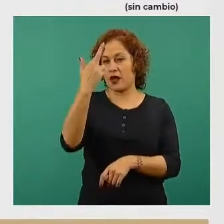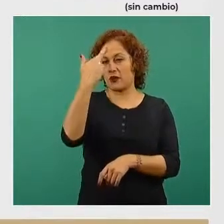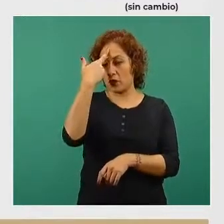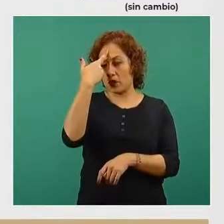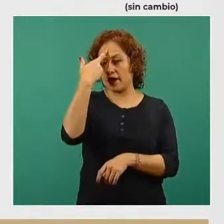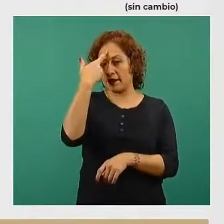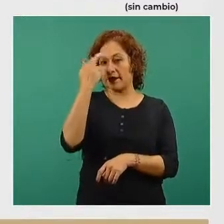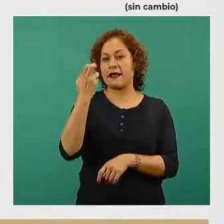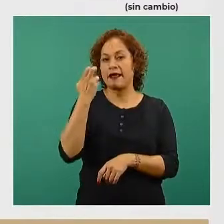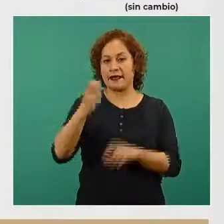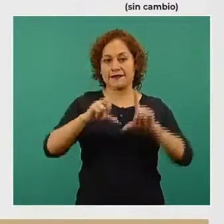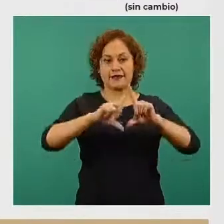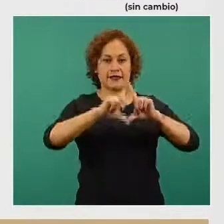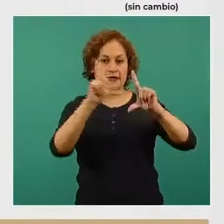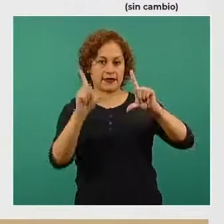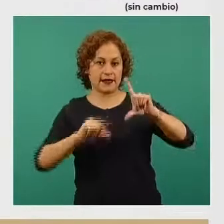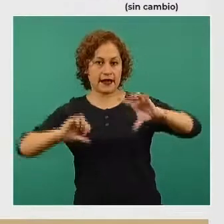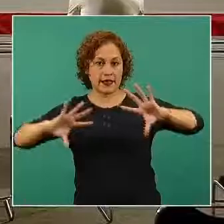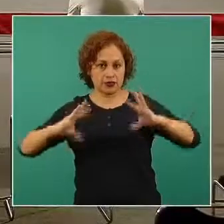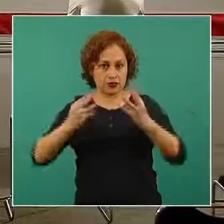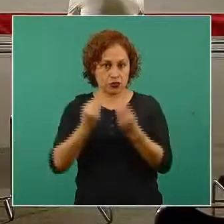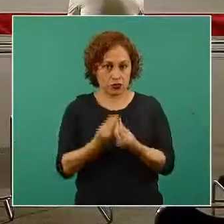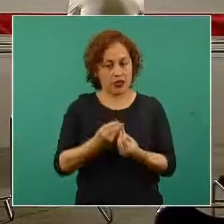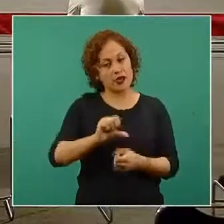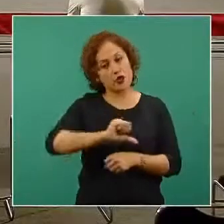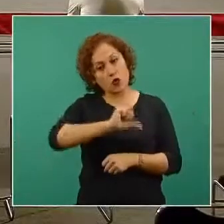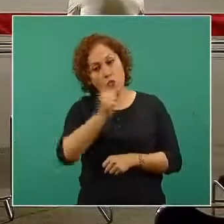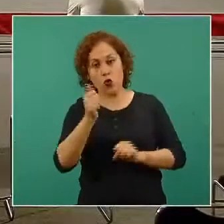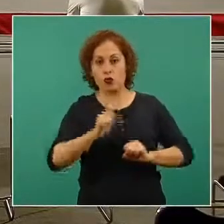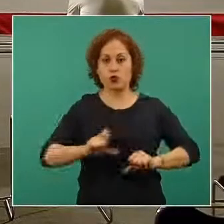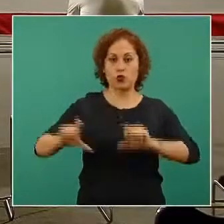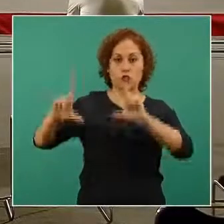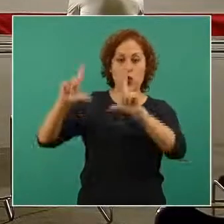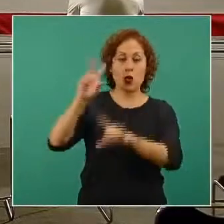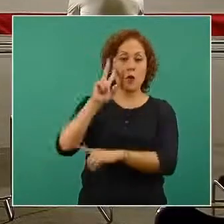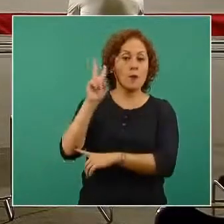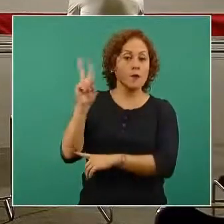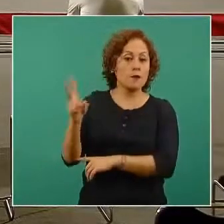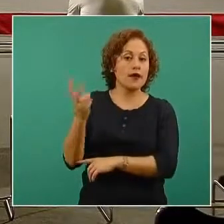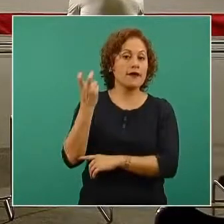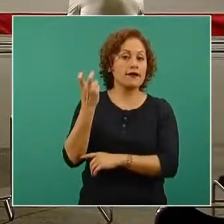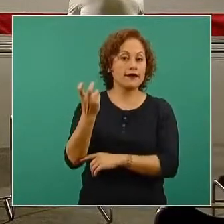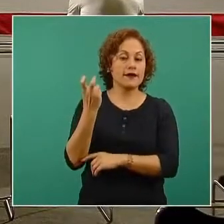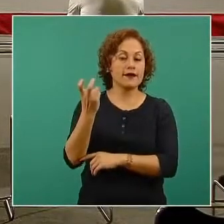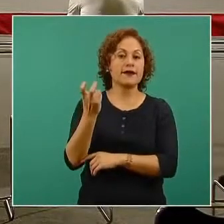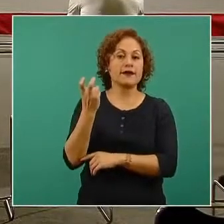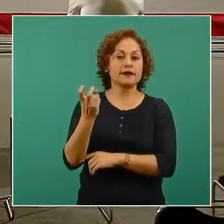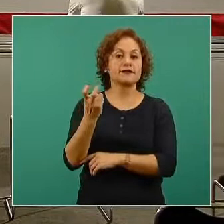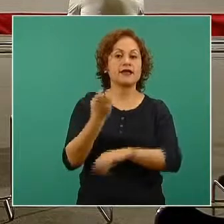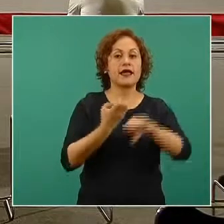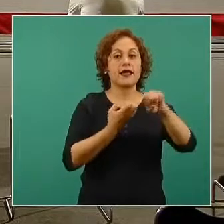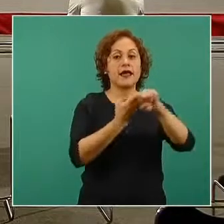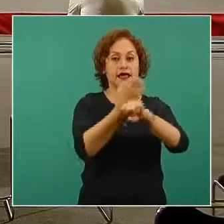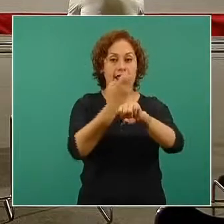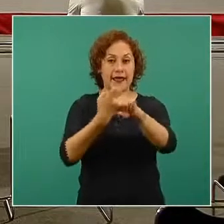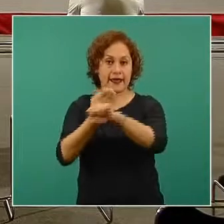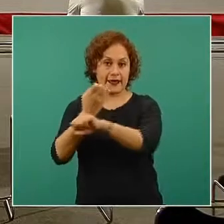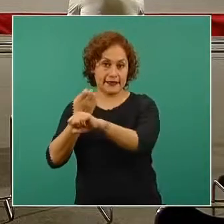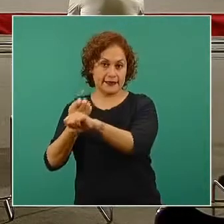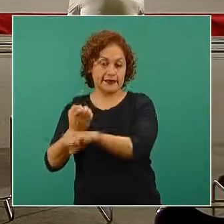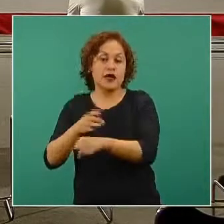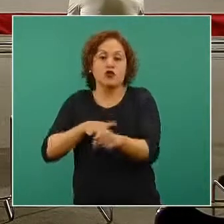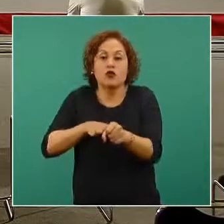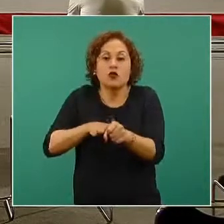indicador nacional. Si vemos la siguiente diapositiva, vamos a poder ver entonces ahora sí el comportamiento diferenciado